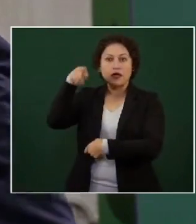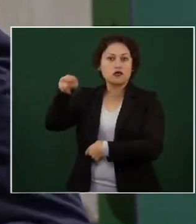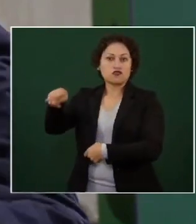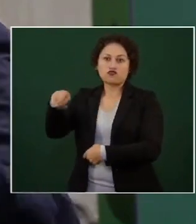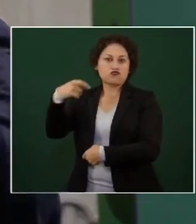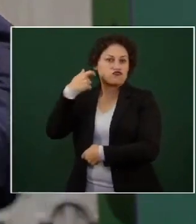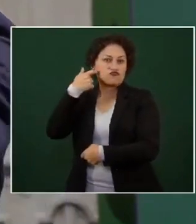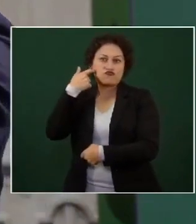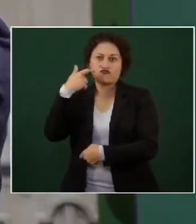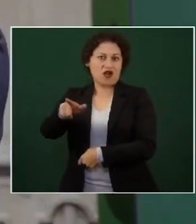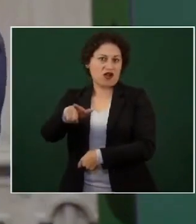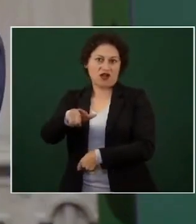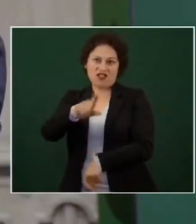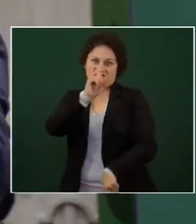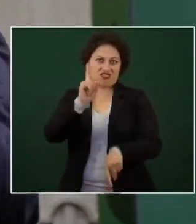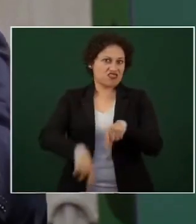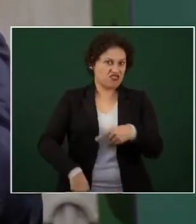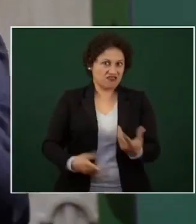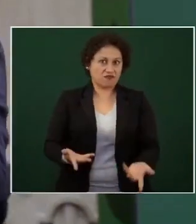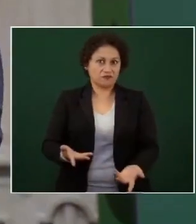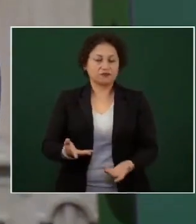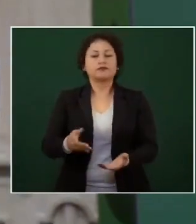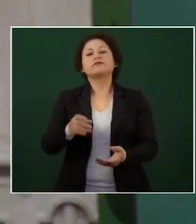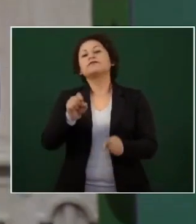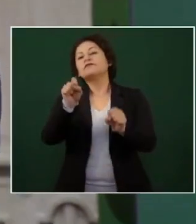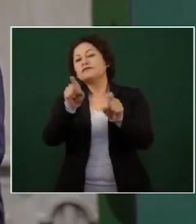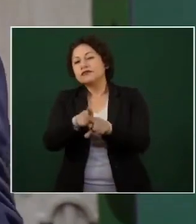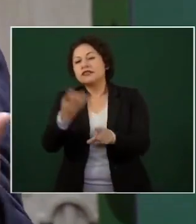y también porque, por ejemplo, en el caso de Fox,